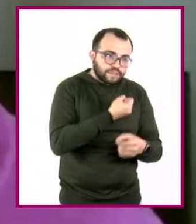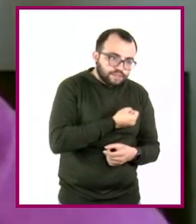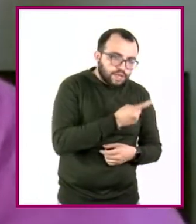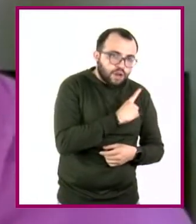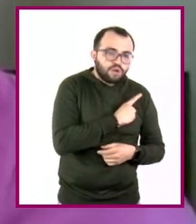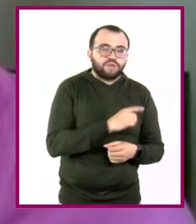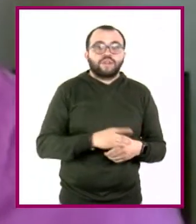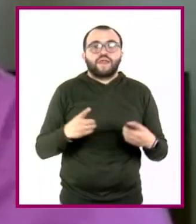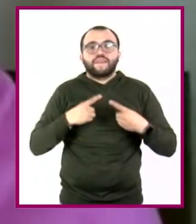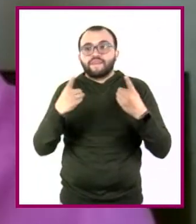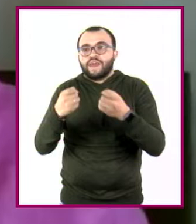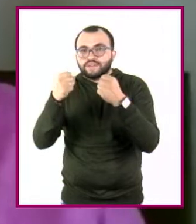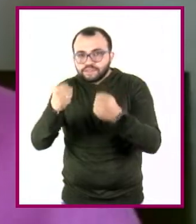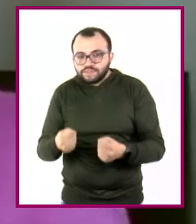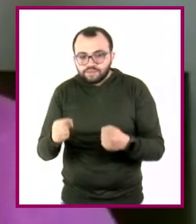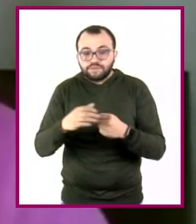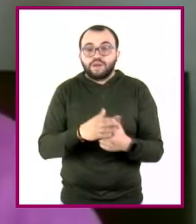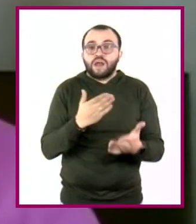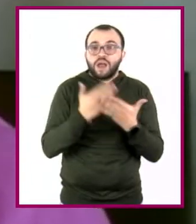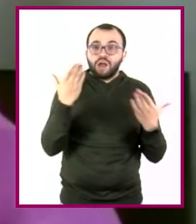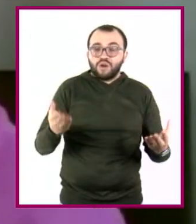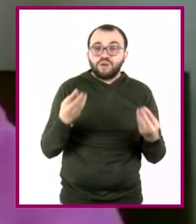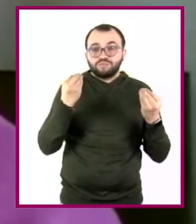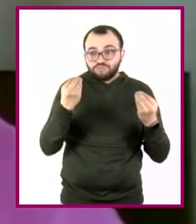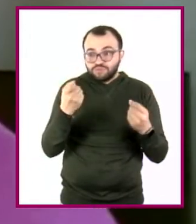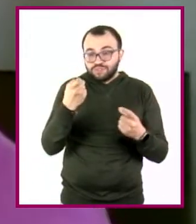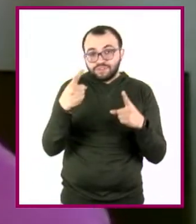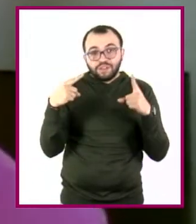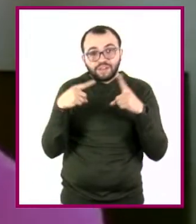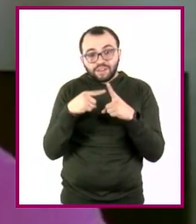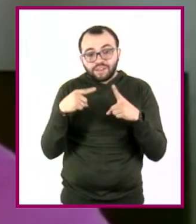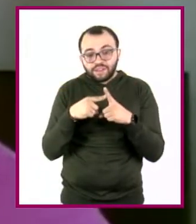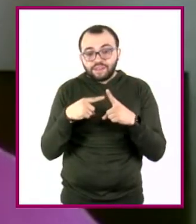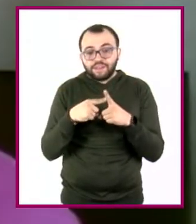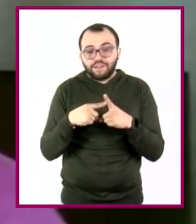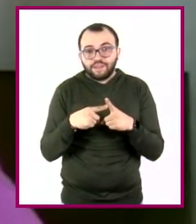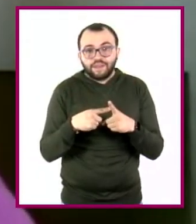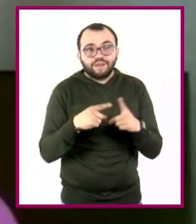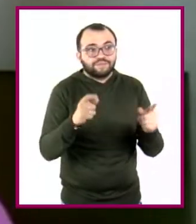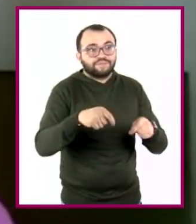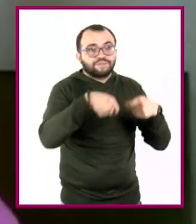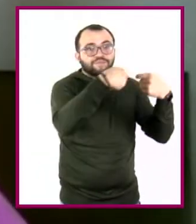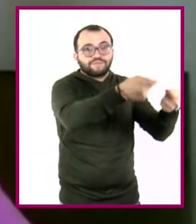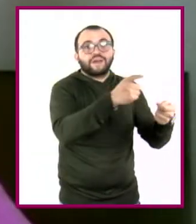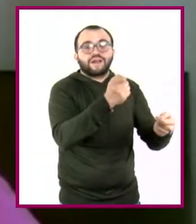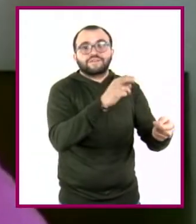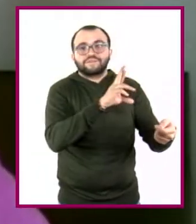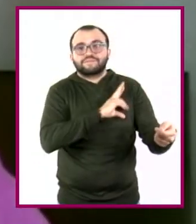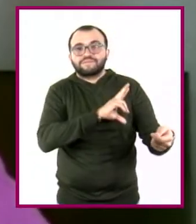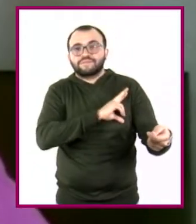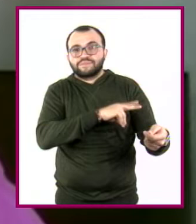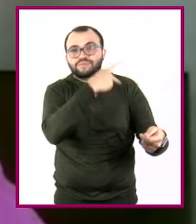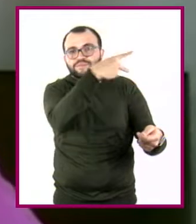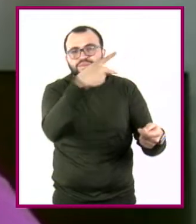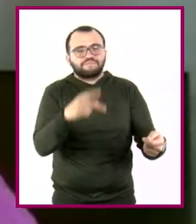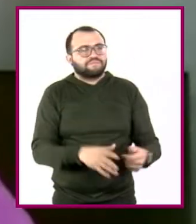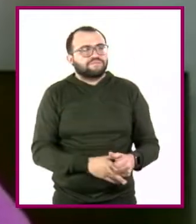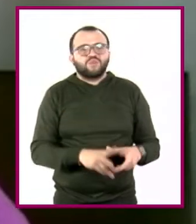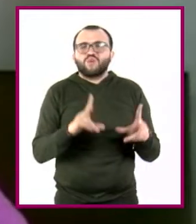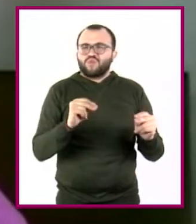era proveedor de seguridad. Hoy vemos que muchas de estas tareas han sido entregadas al sector privado, que no está